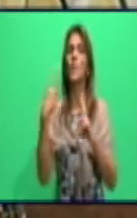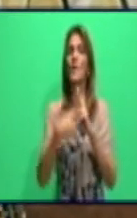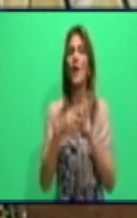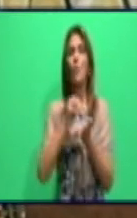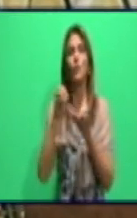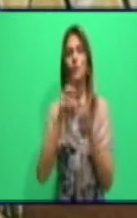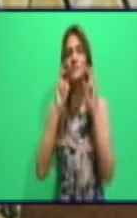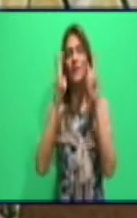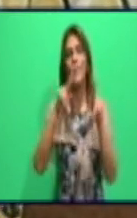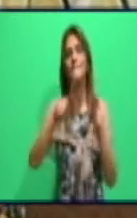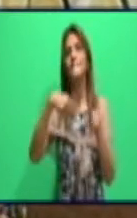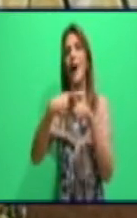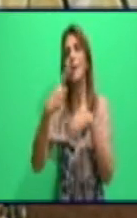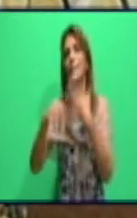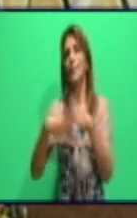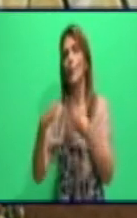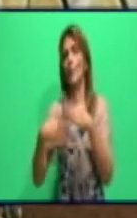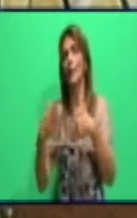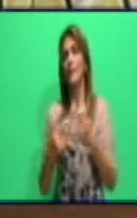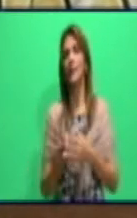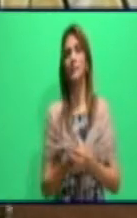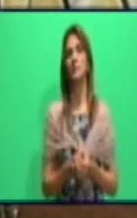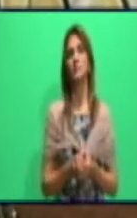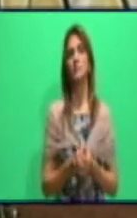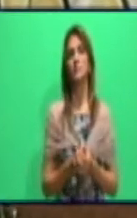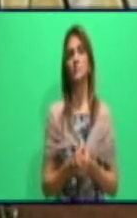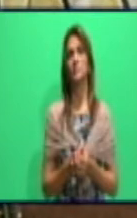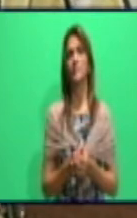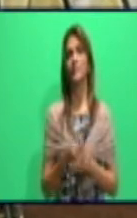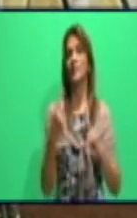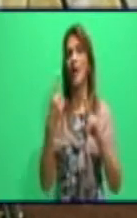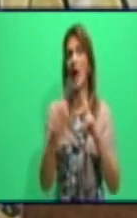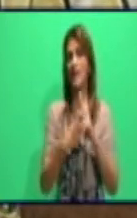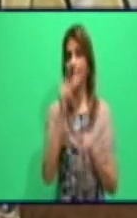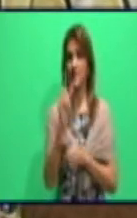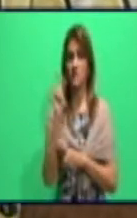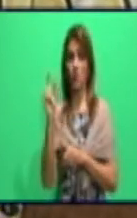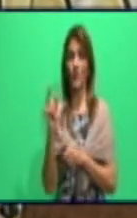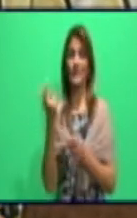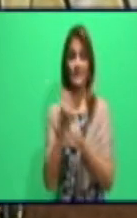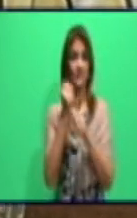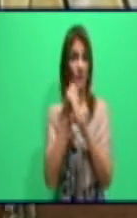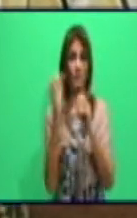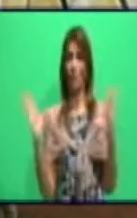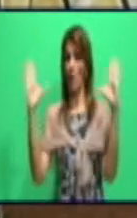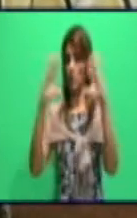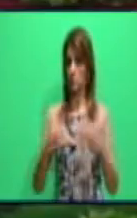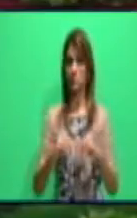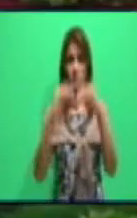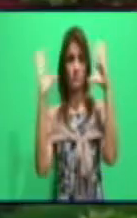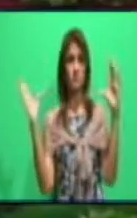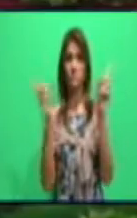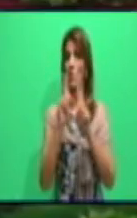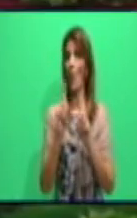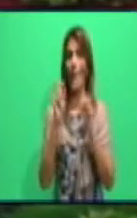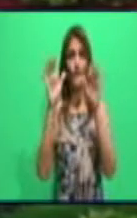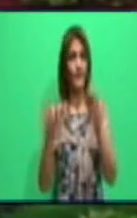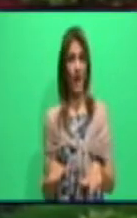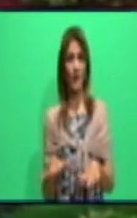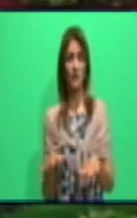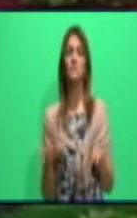tenemos cinco grupos de trabajo que están trabajando a diferentes horas del día y de la noche y no para que puedo decir que todavía hay indisciplina